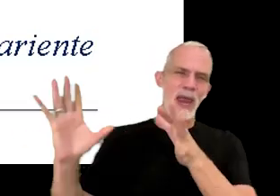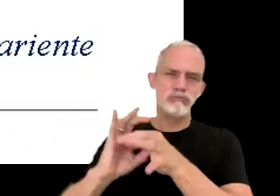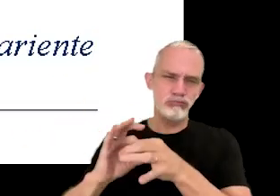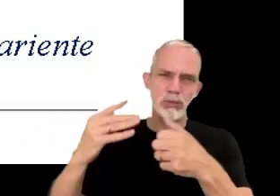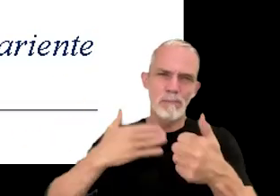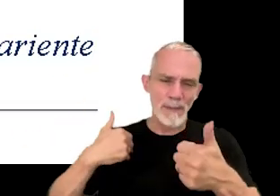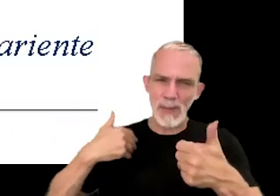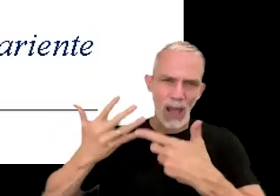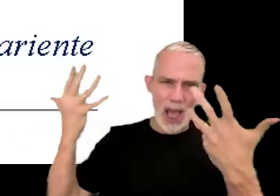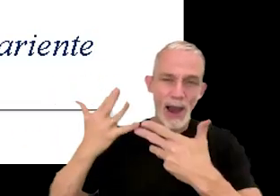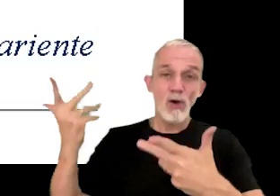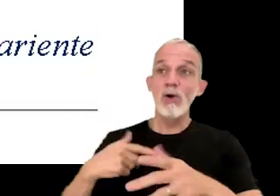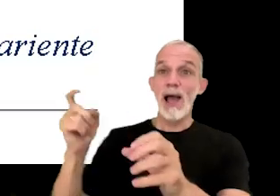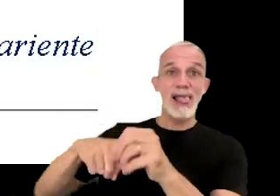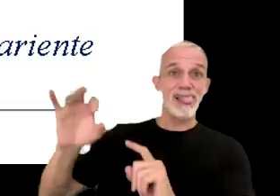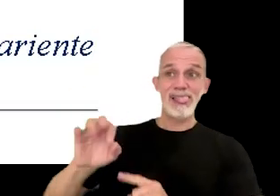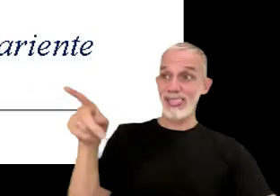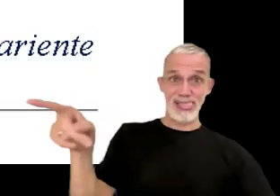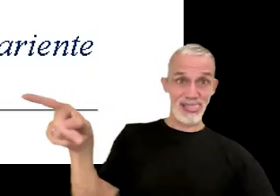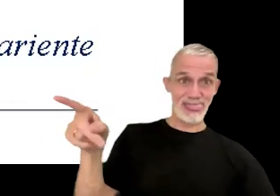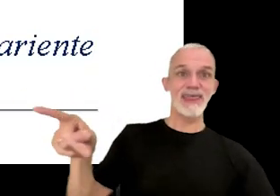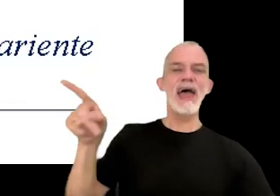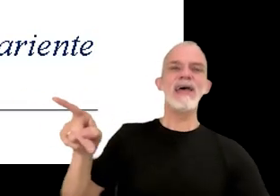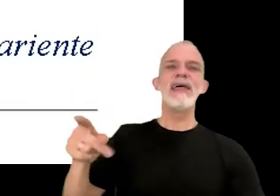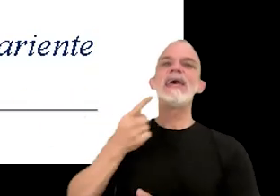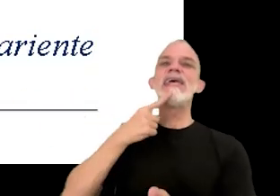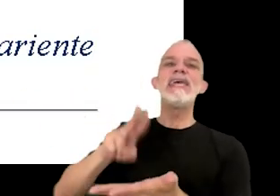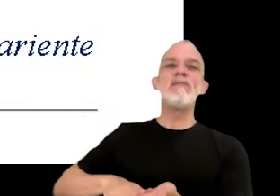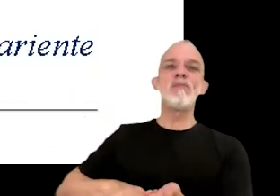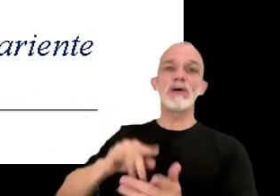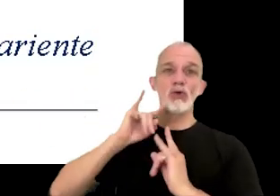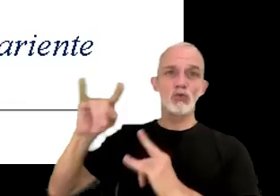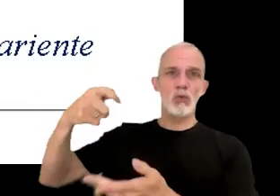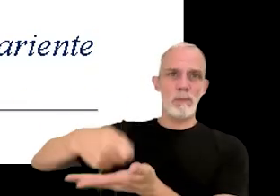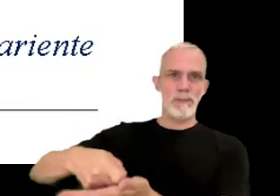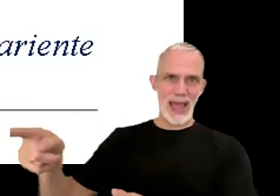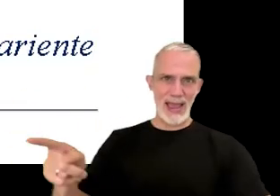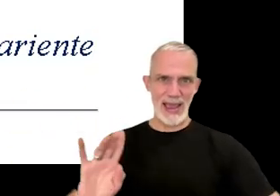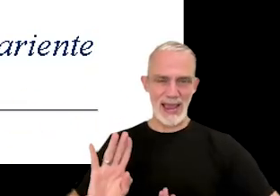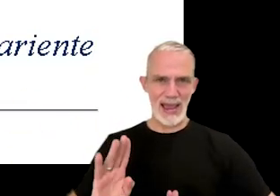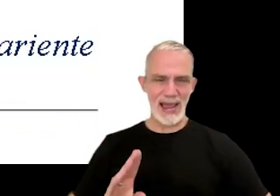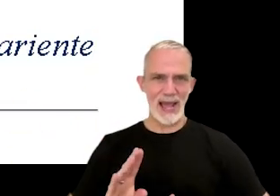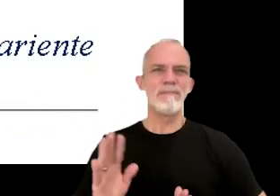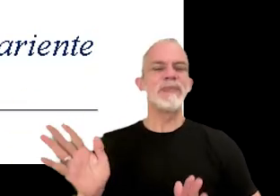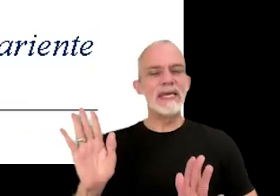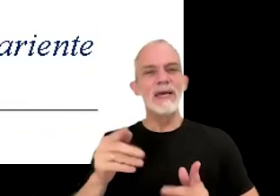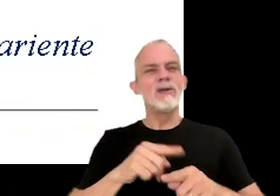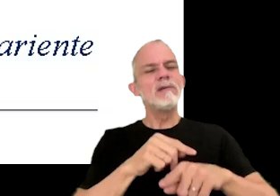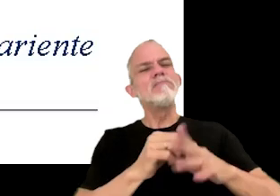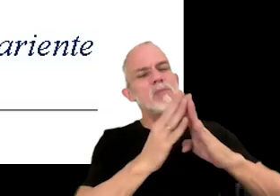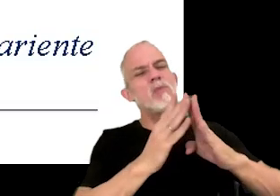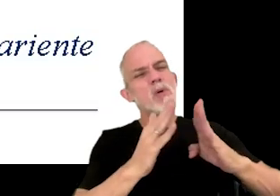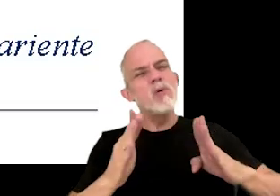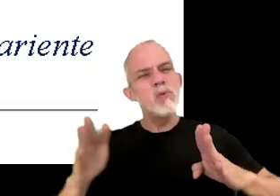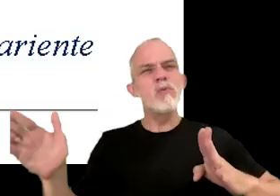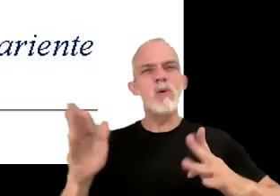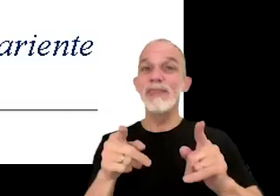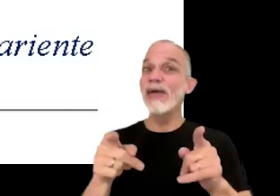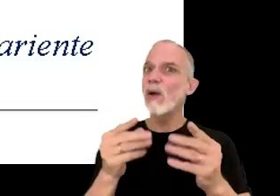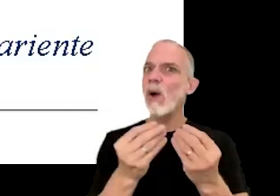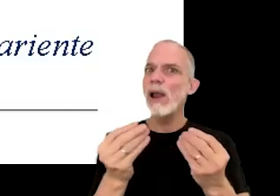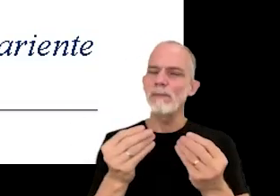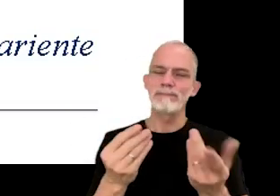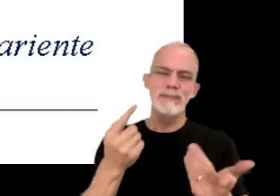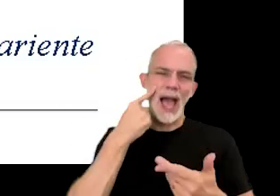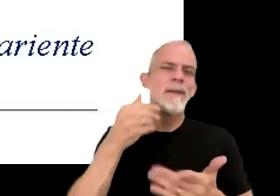haya adherido, deberá tributar el impuesto adicional en el transcurso entre, vamos a